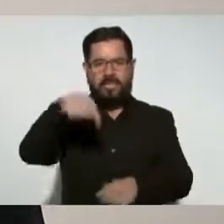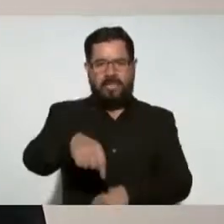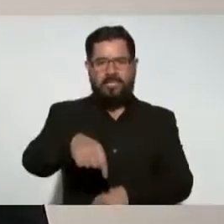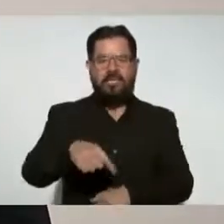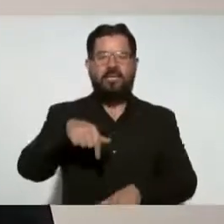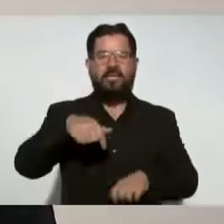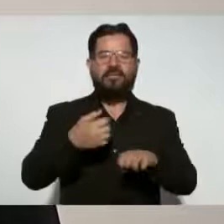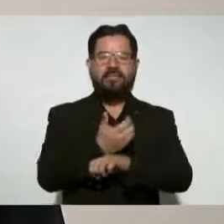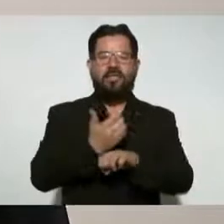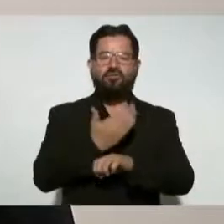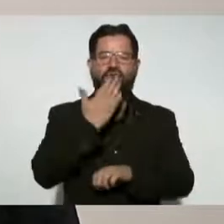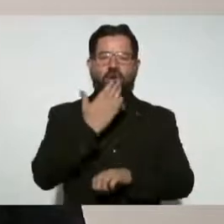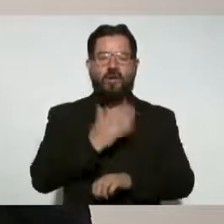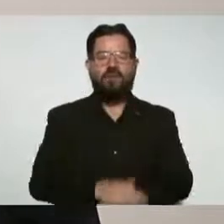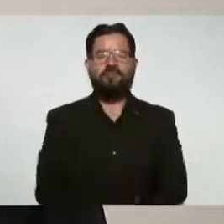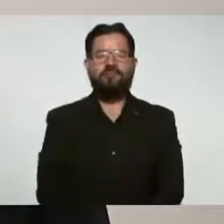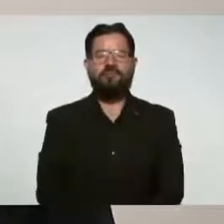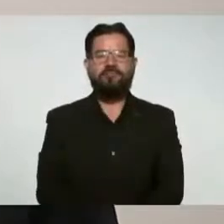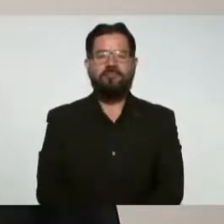en Sonora.